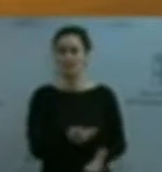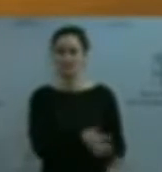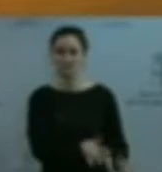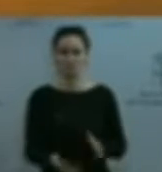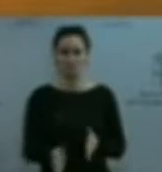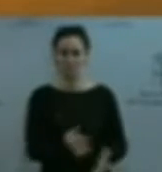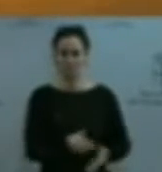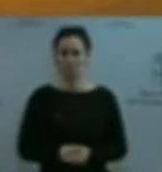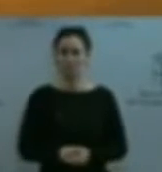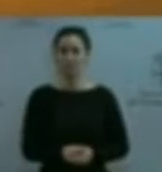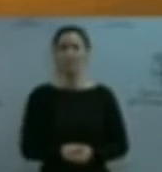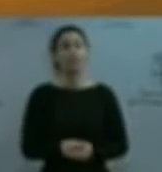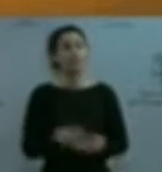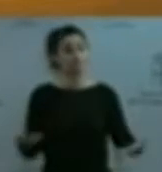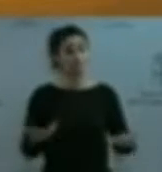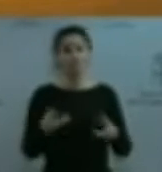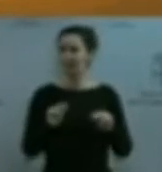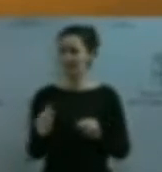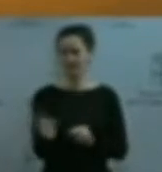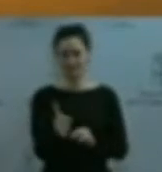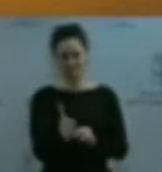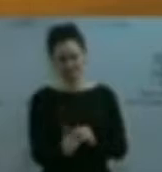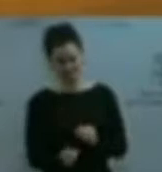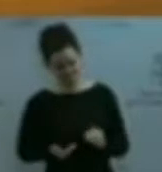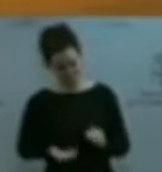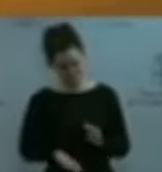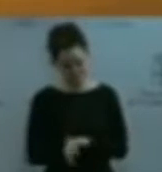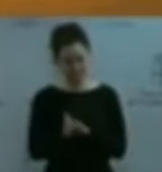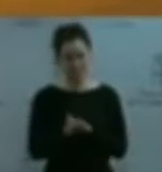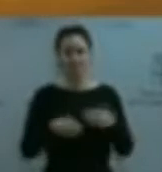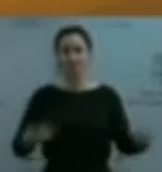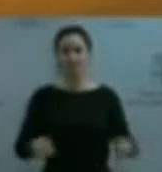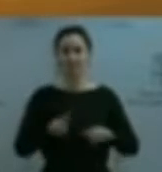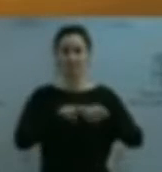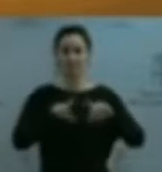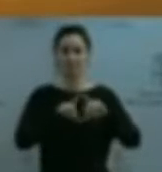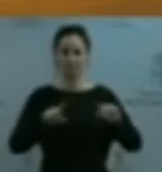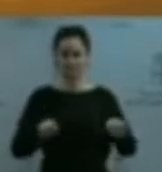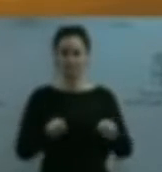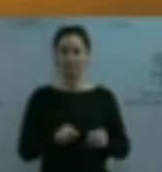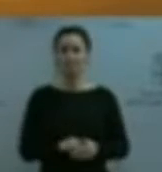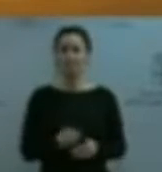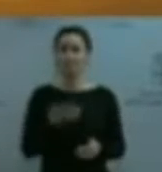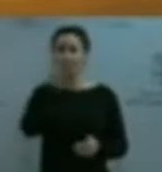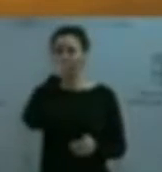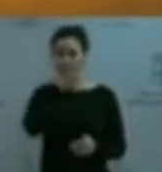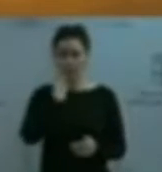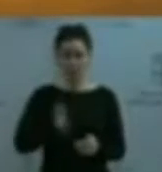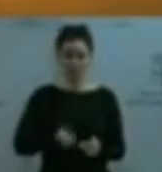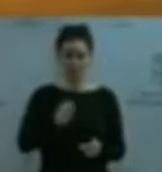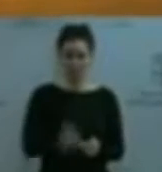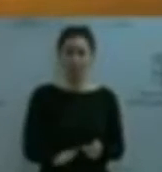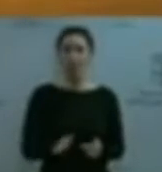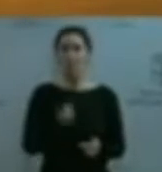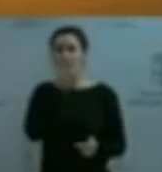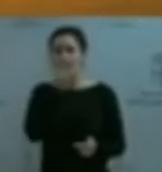Es que el Principado de Asturias, después de la denuncia de la sentencia, y me parece bien, decide interponer recurso de